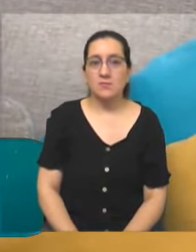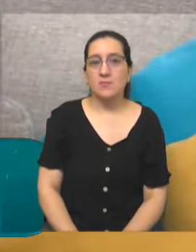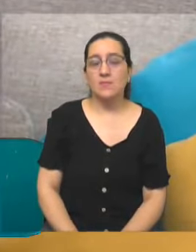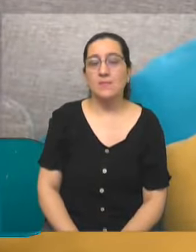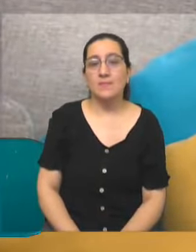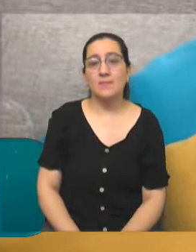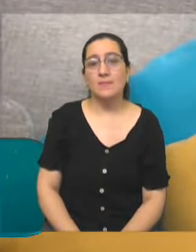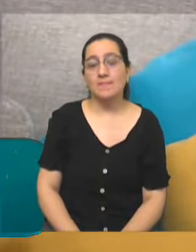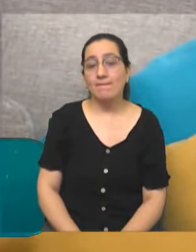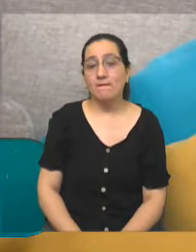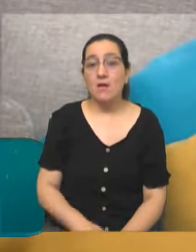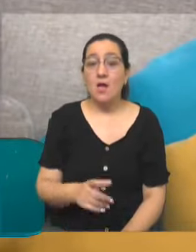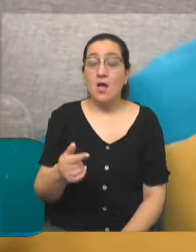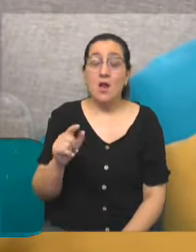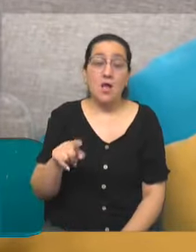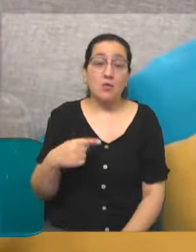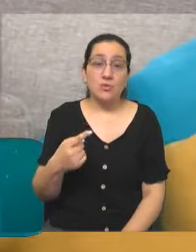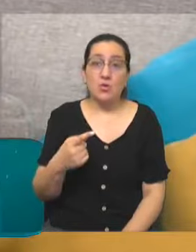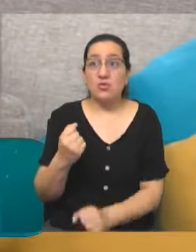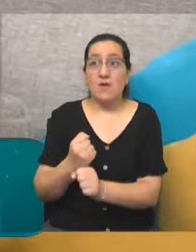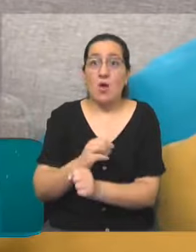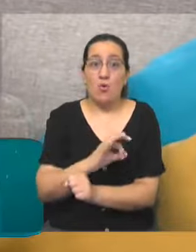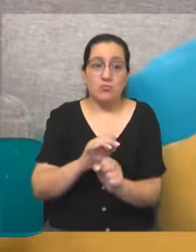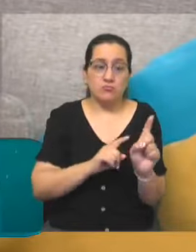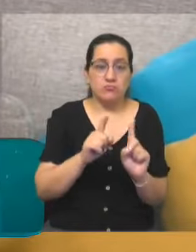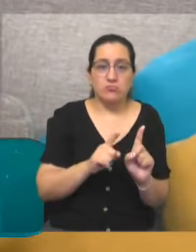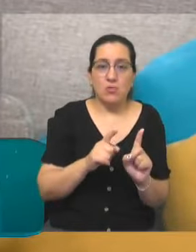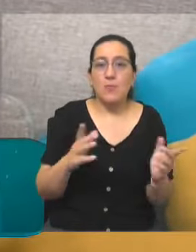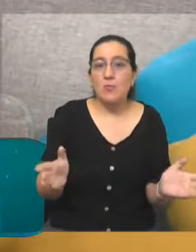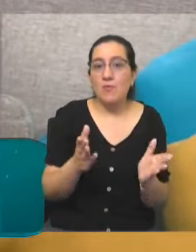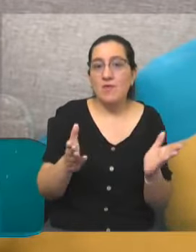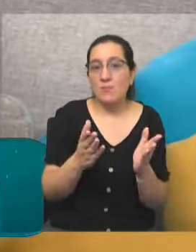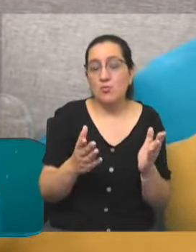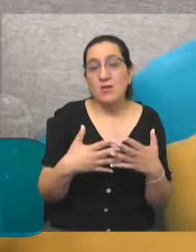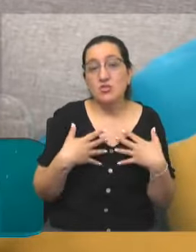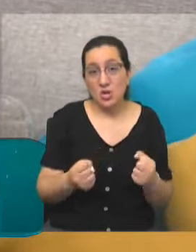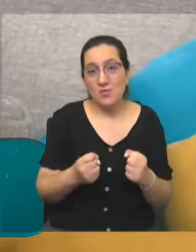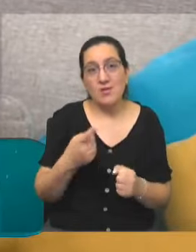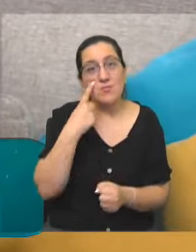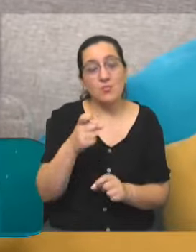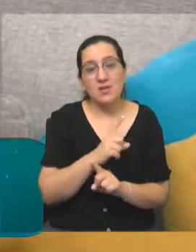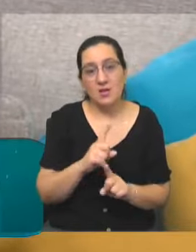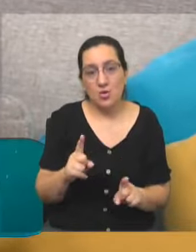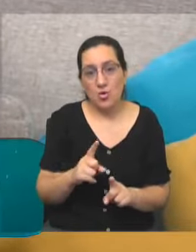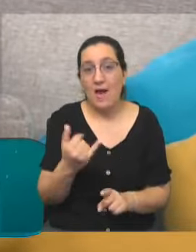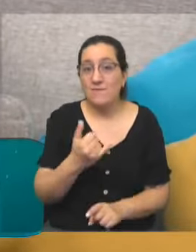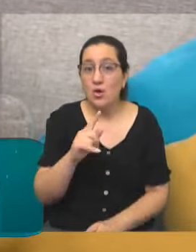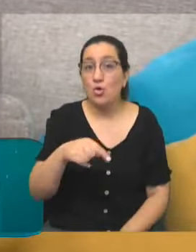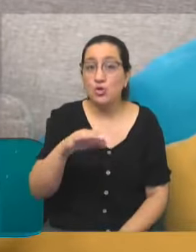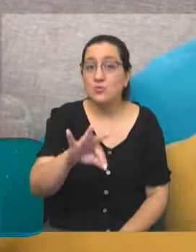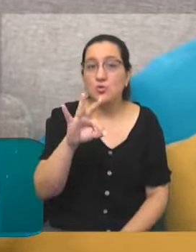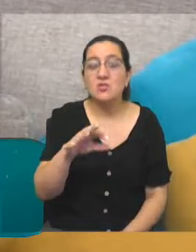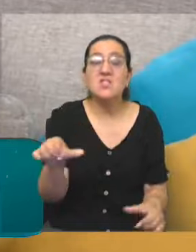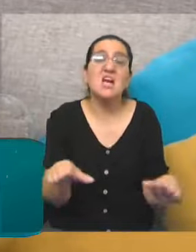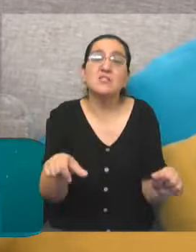otra, que hasta hace un tiempo pensamos o lo promovíamos como que era algo saludable y vemos que no es esta otra opción de hacer lo que